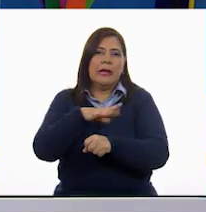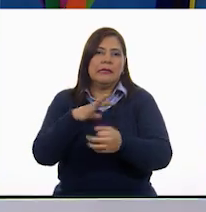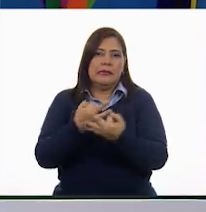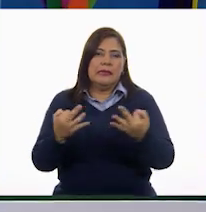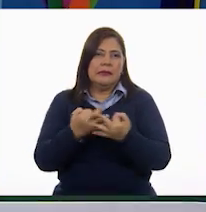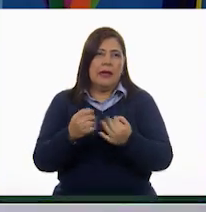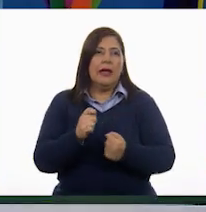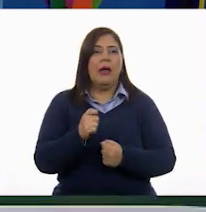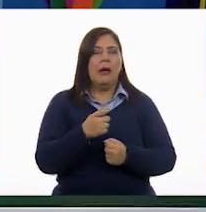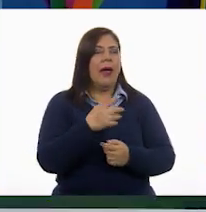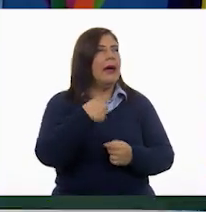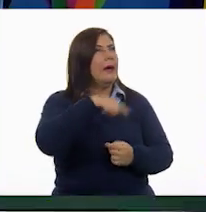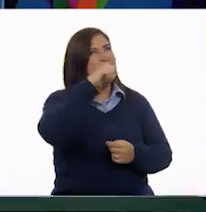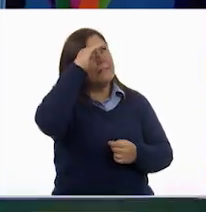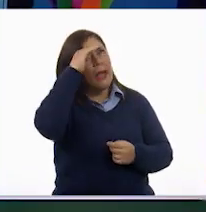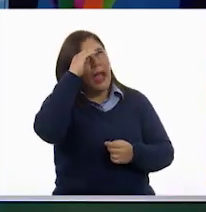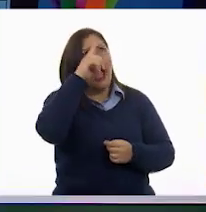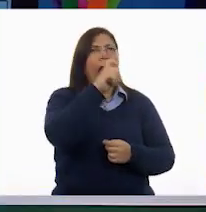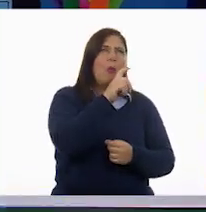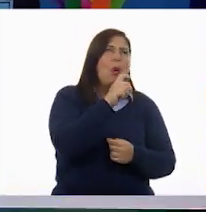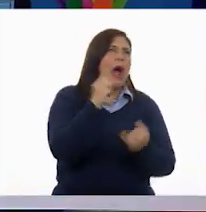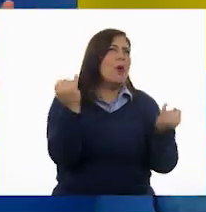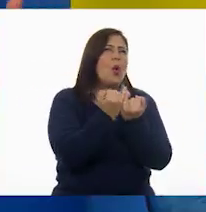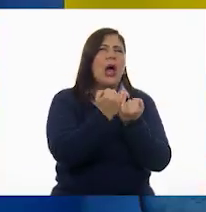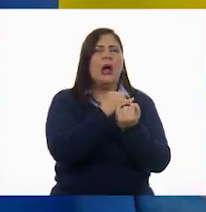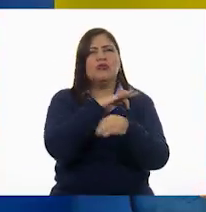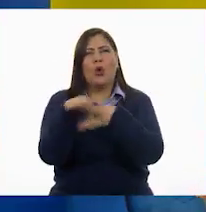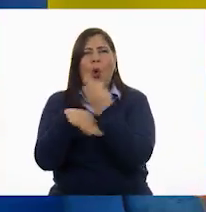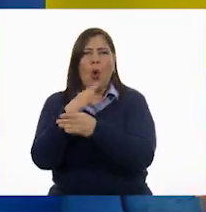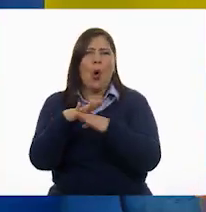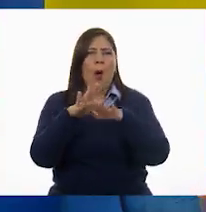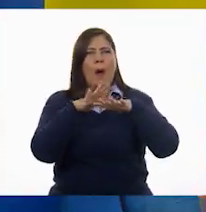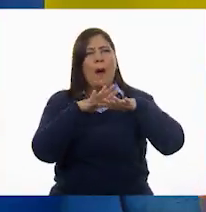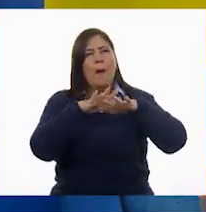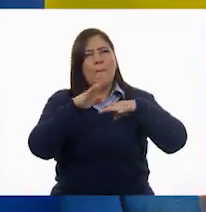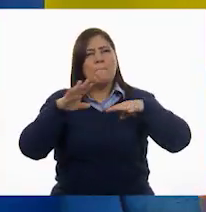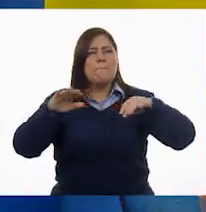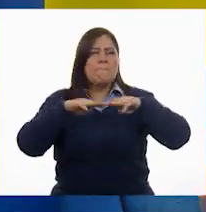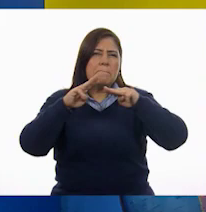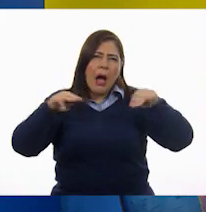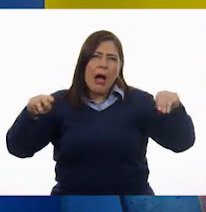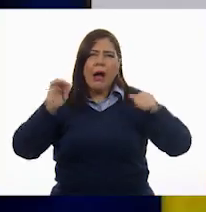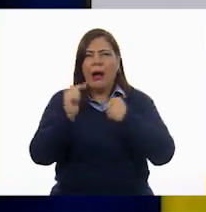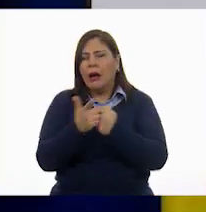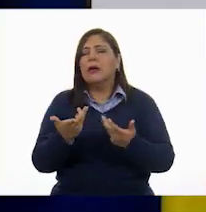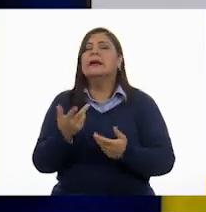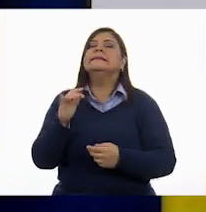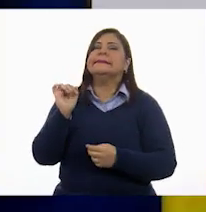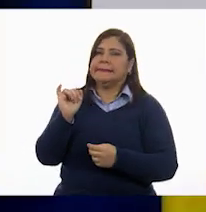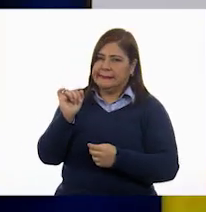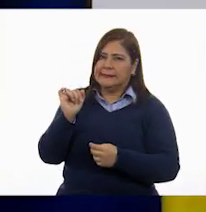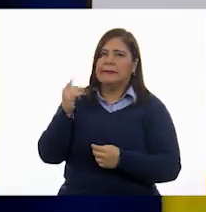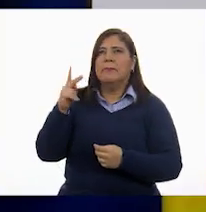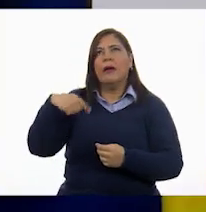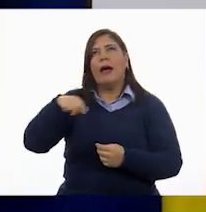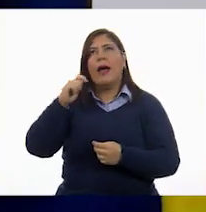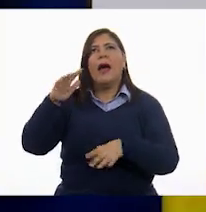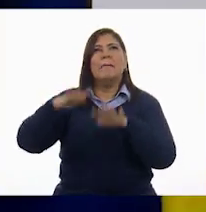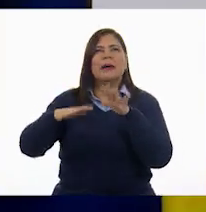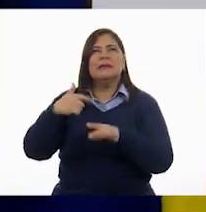es agua y todos son mares, pero sí, ya mucho más claro así. Y a veces como que no tenemos muy clara